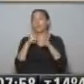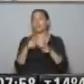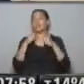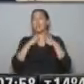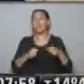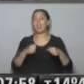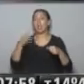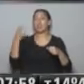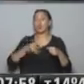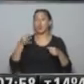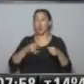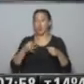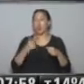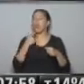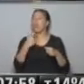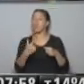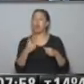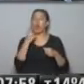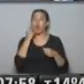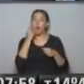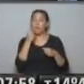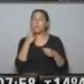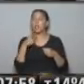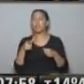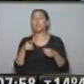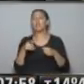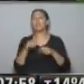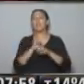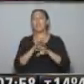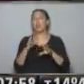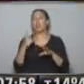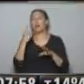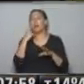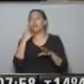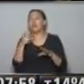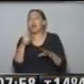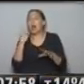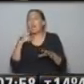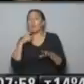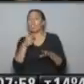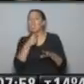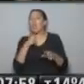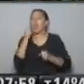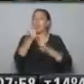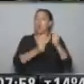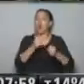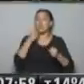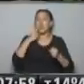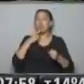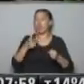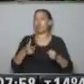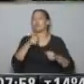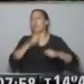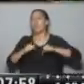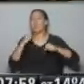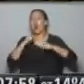secretario de Seguridad, Sergio Berni, quien dijo que este tipo de actos son un intento de instalar un clima de caos y de violencia en muchos lugares.